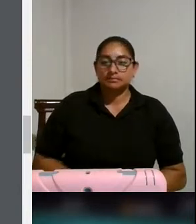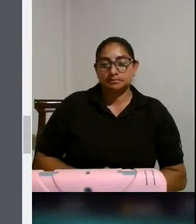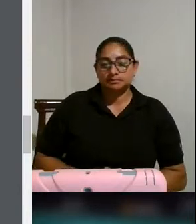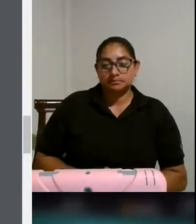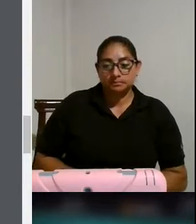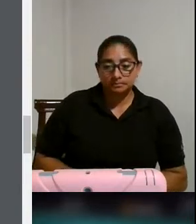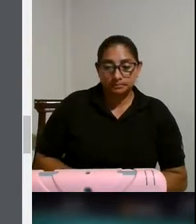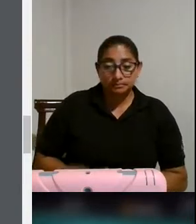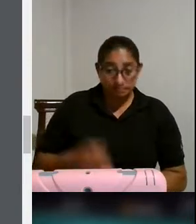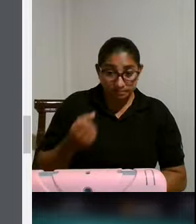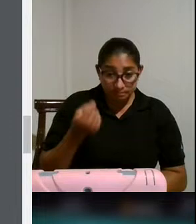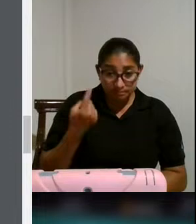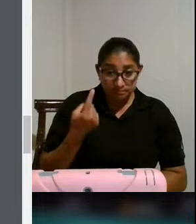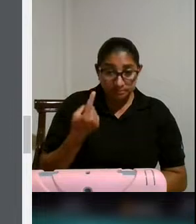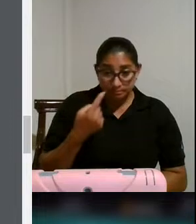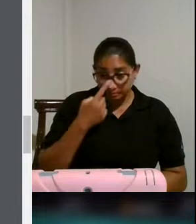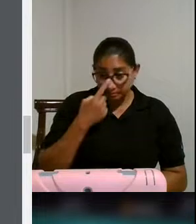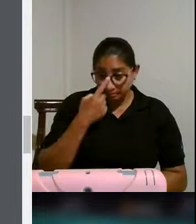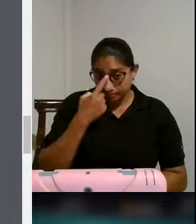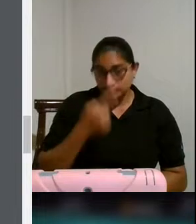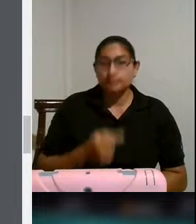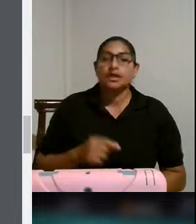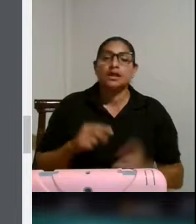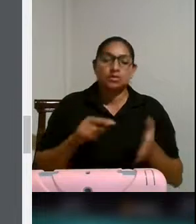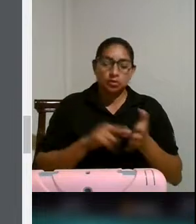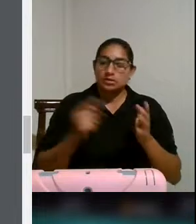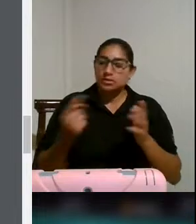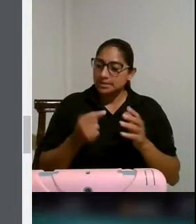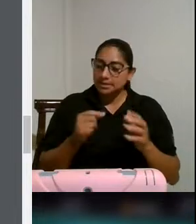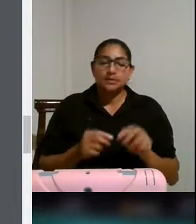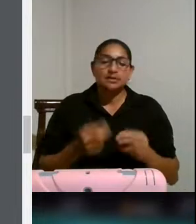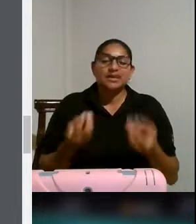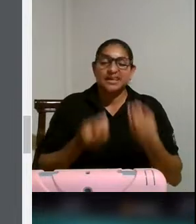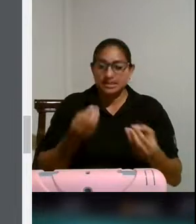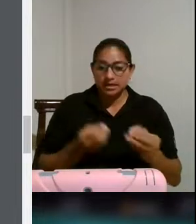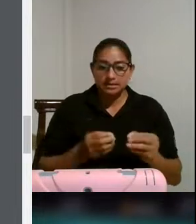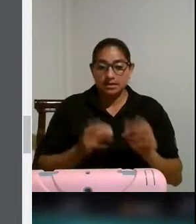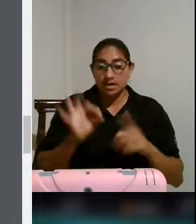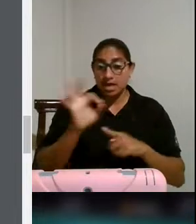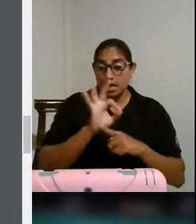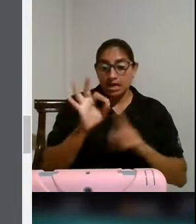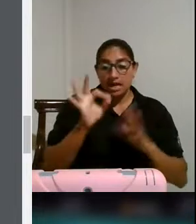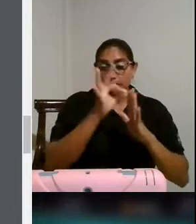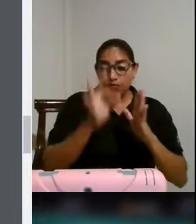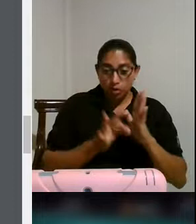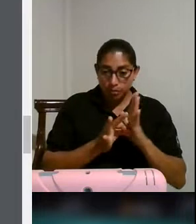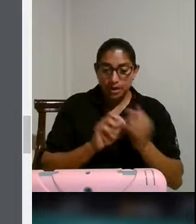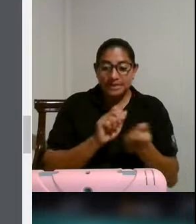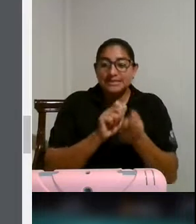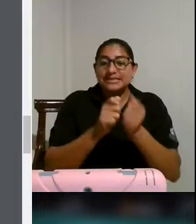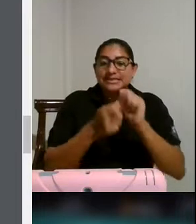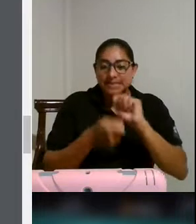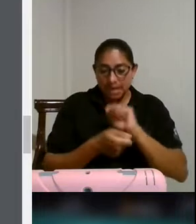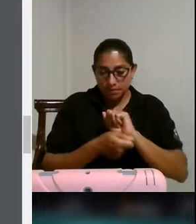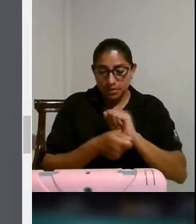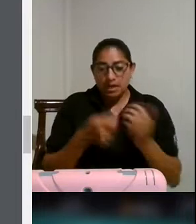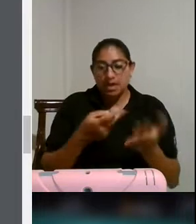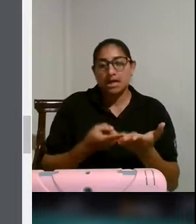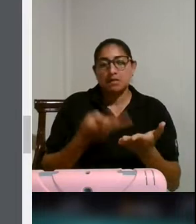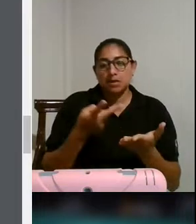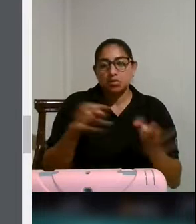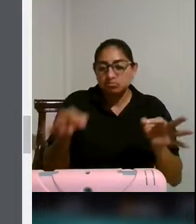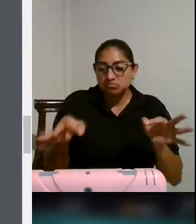Ok, entonces, este se sustituye en x a la 2. Vamos a ver si me van siguiendo.